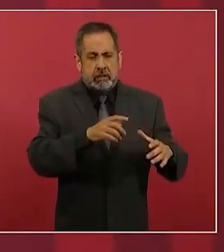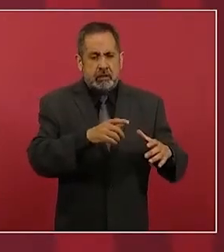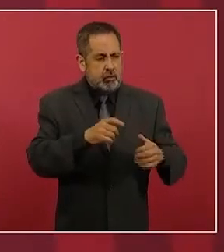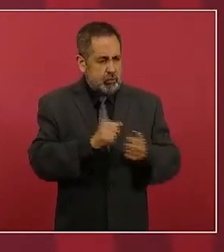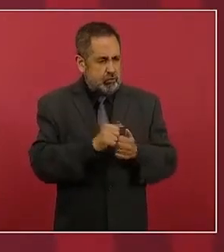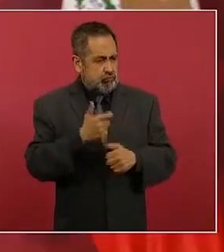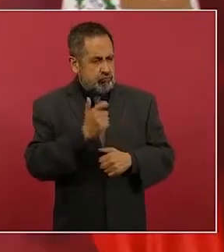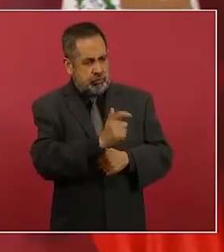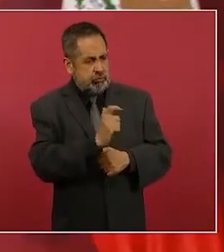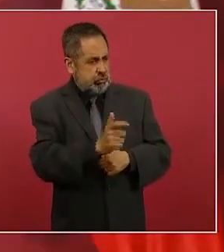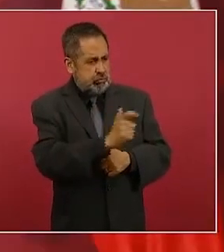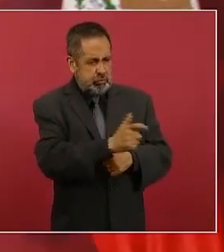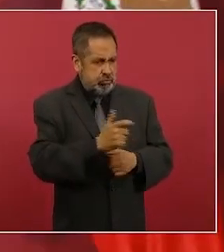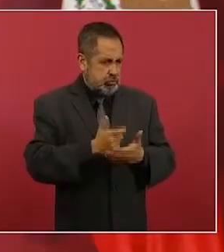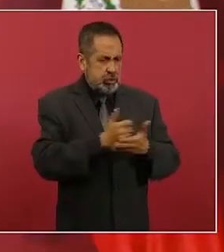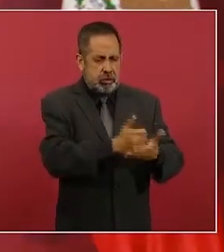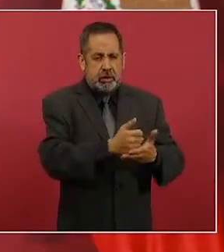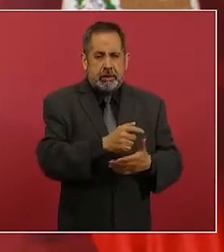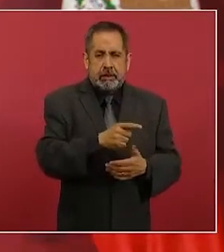económicamente,